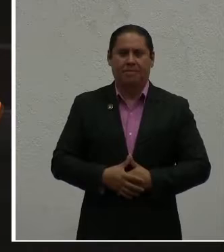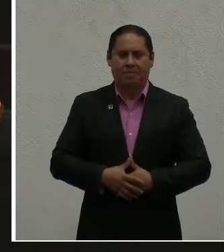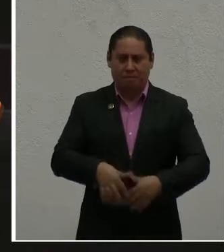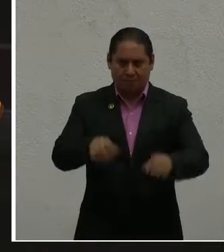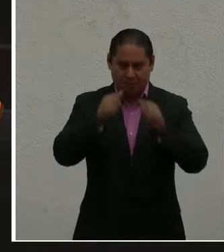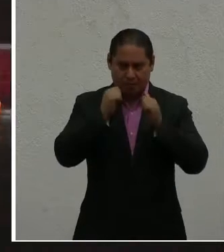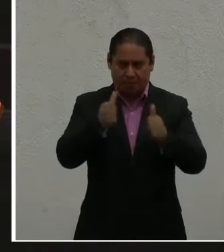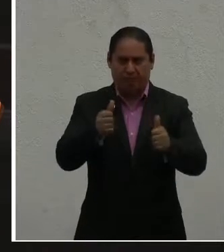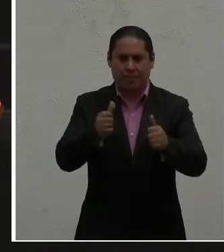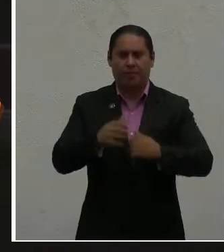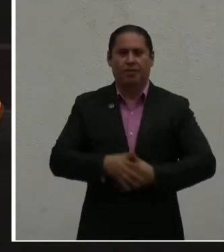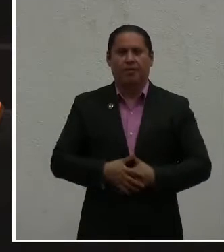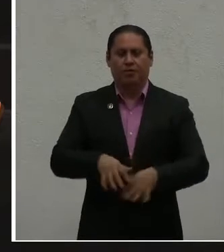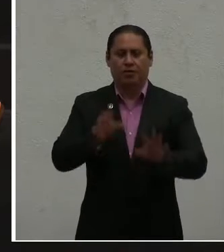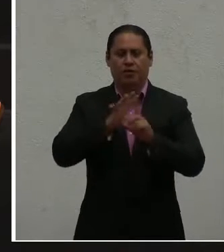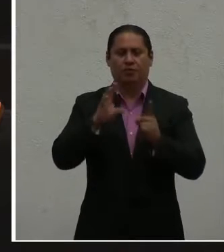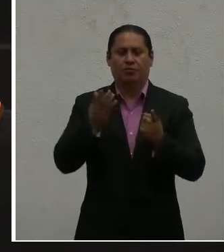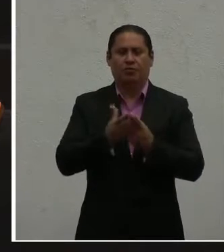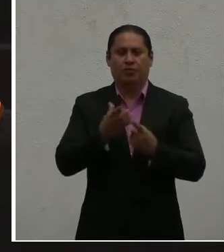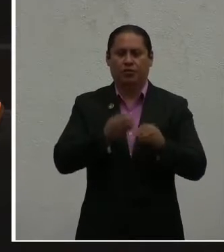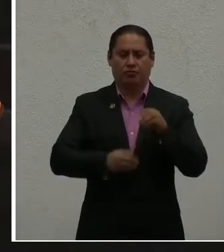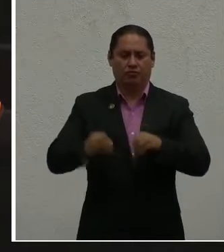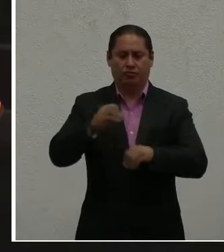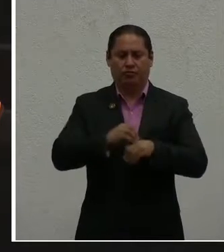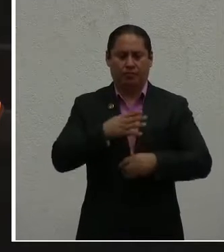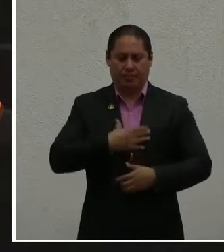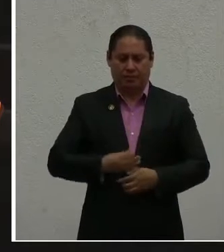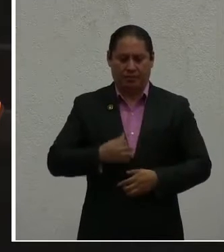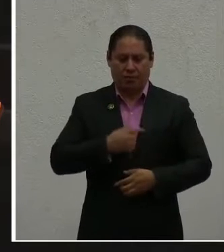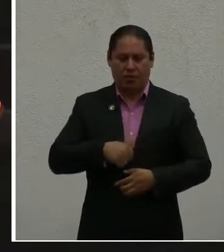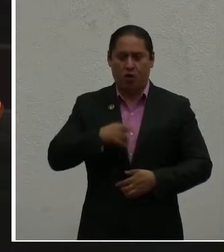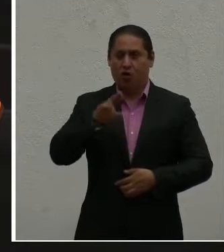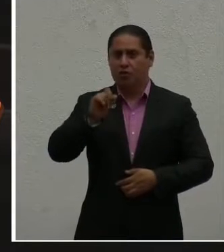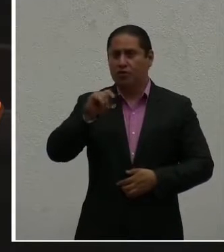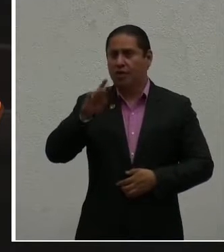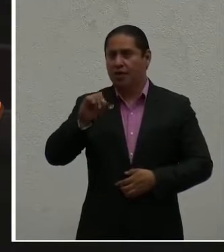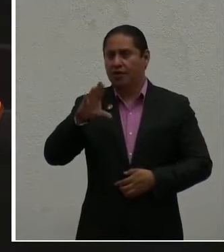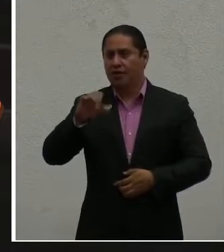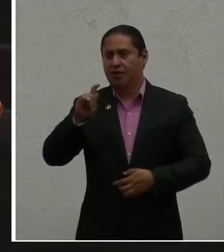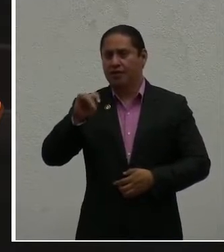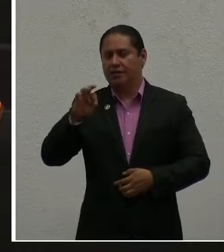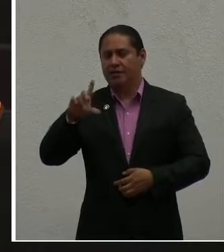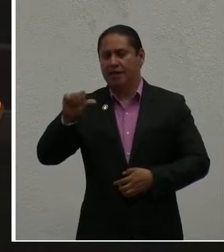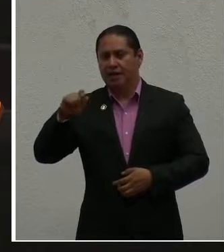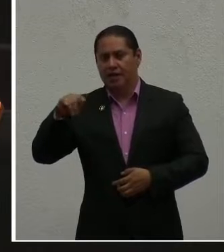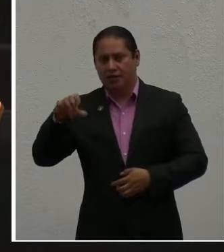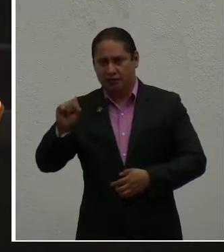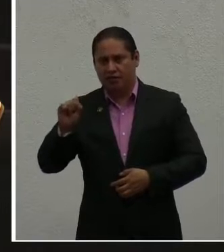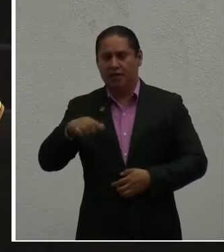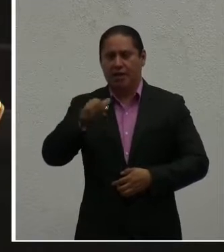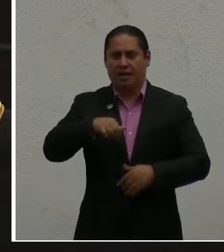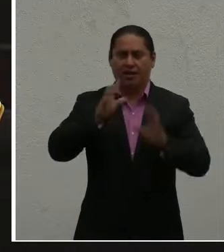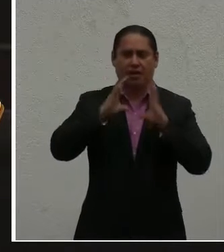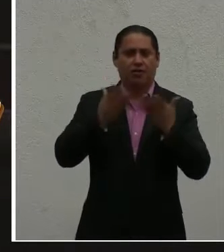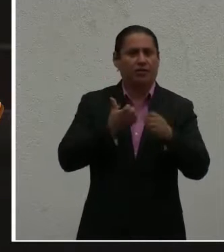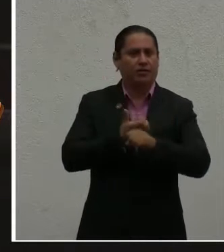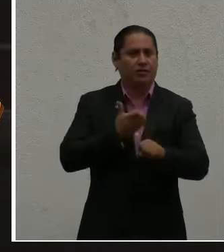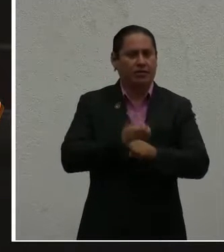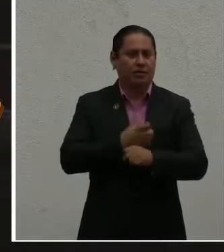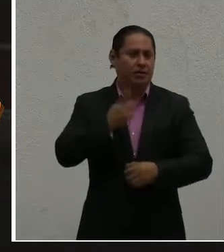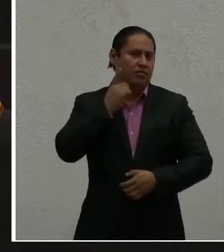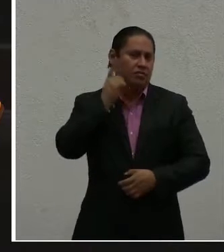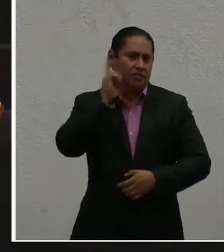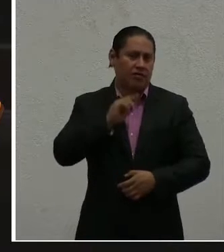Atentamente, por la Comisión de Postulación de la Medalla Rosario Castellanos del Honorable Congreso del Estado.